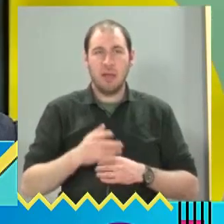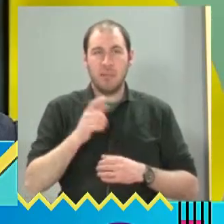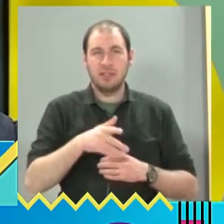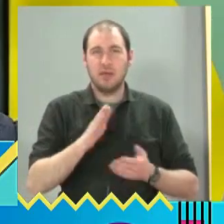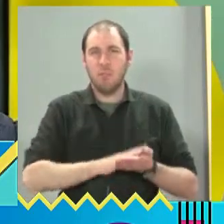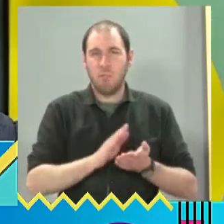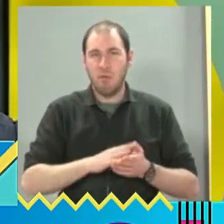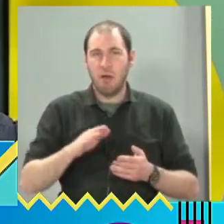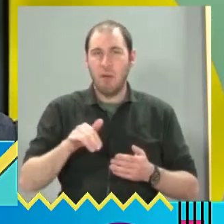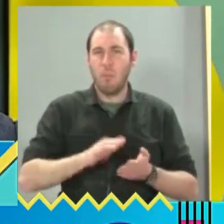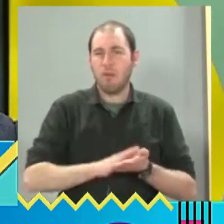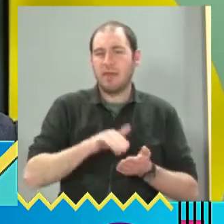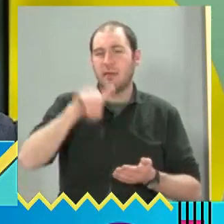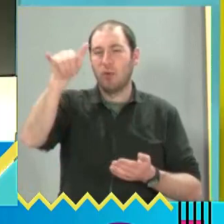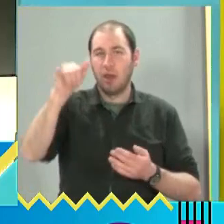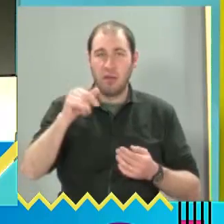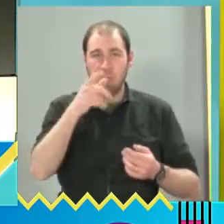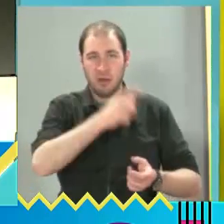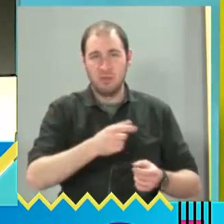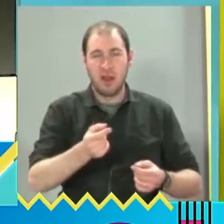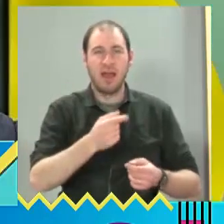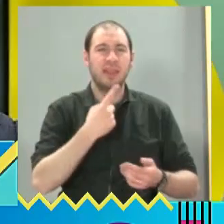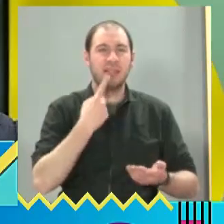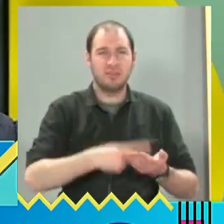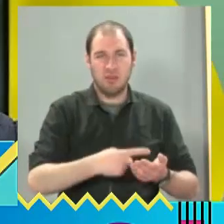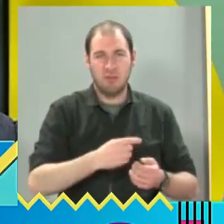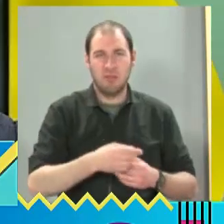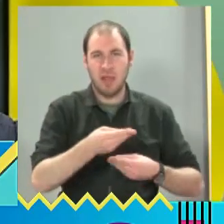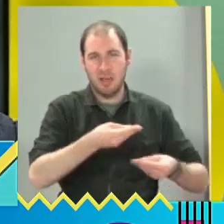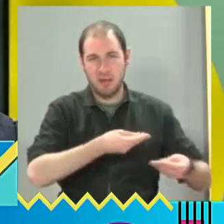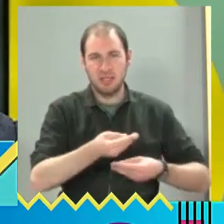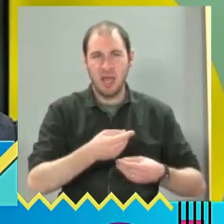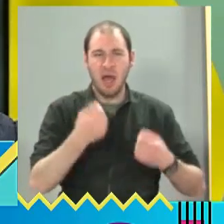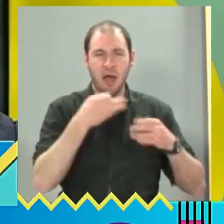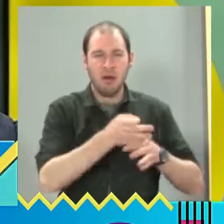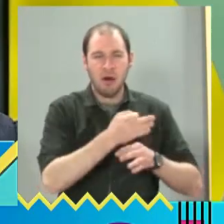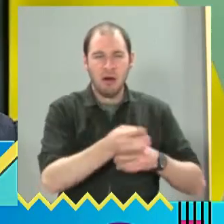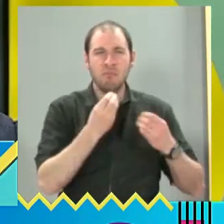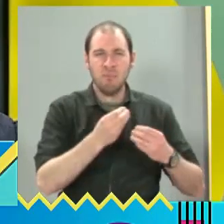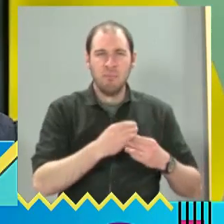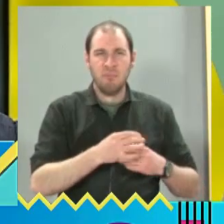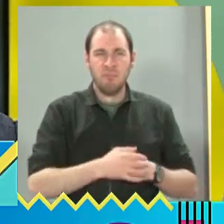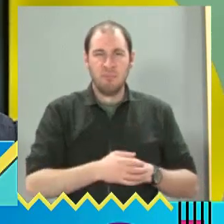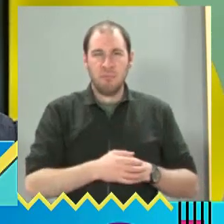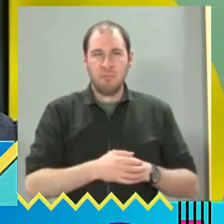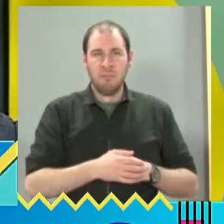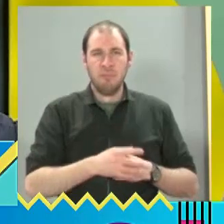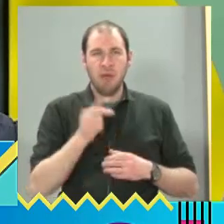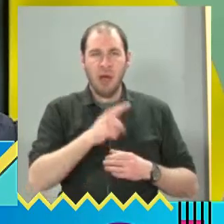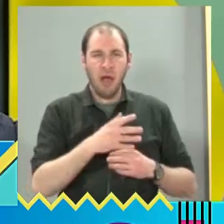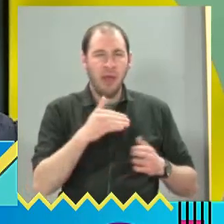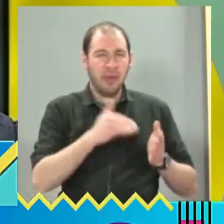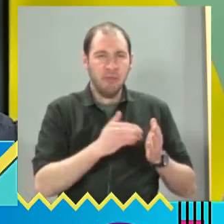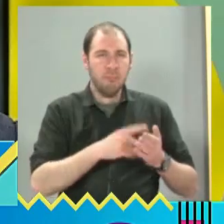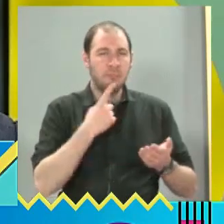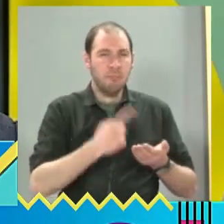simuladores de vuelo, pero eran simuladores para ejecutivos, donde les entrenaban cómo no estar tan sujetos